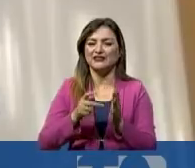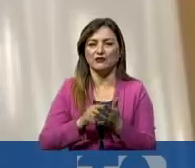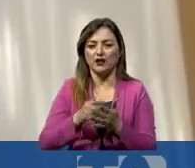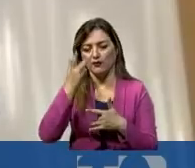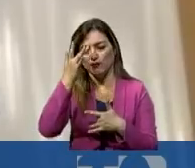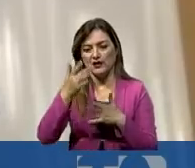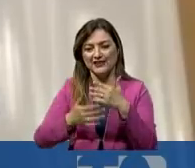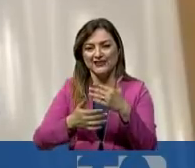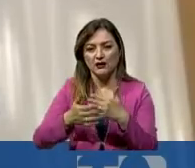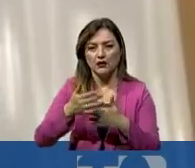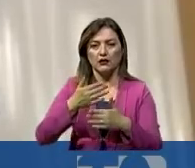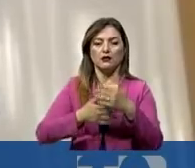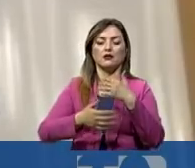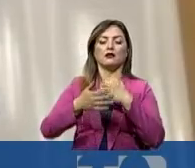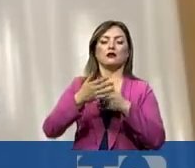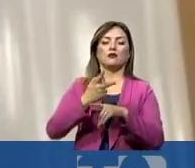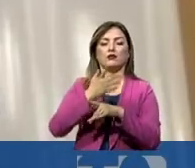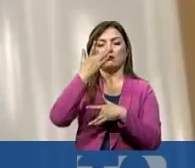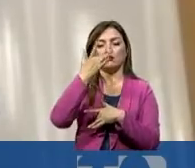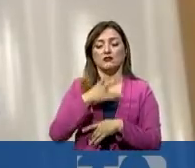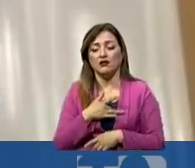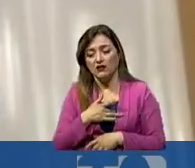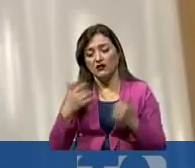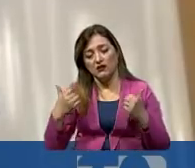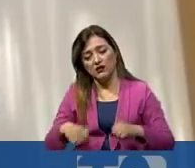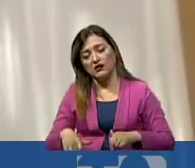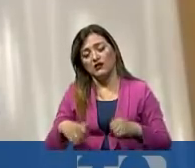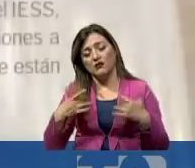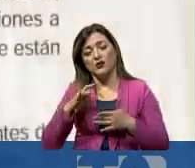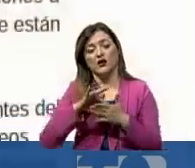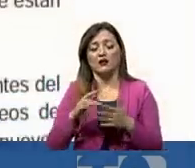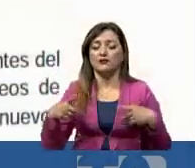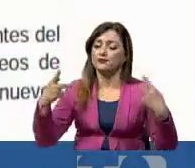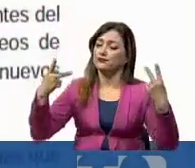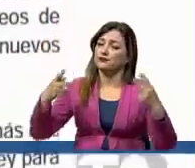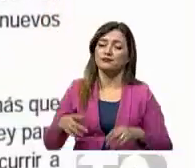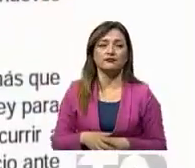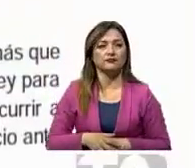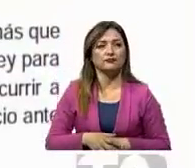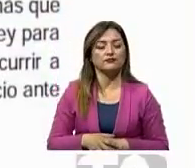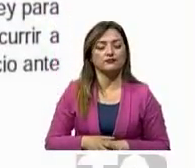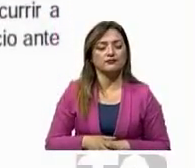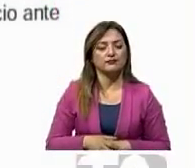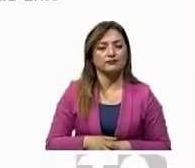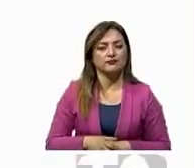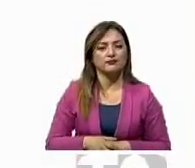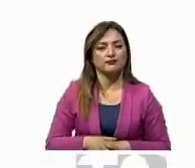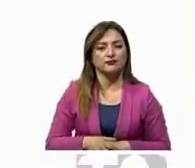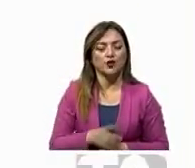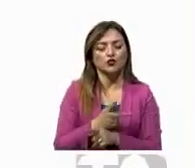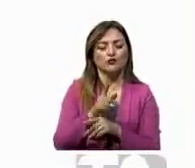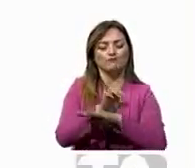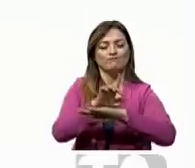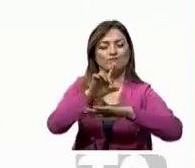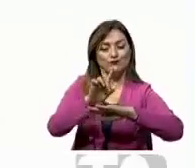en su enfermedad, es una desesperanza. Y está en riesgo su vida. El comunicado enviado al Consejo Directivo del IES fue